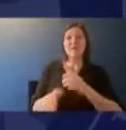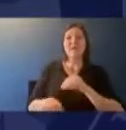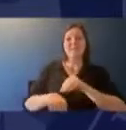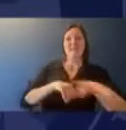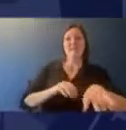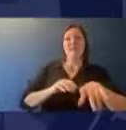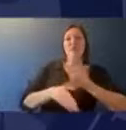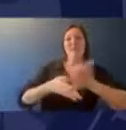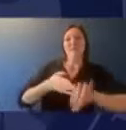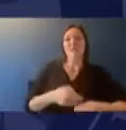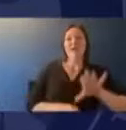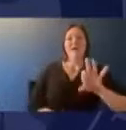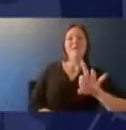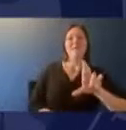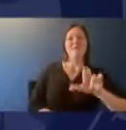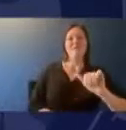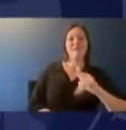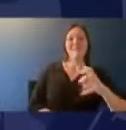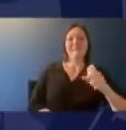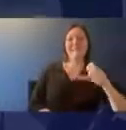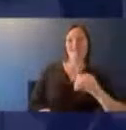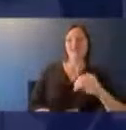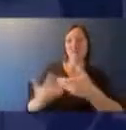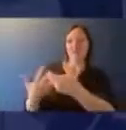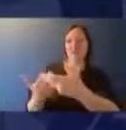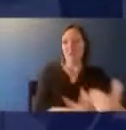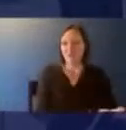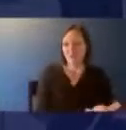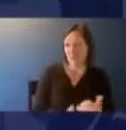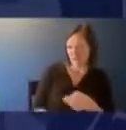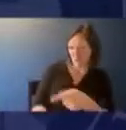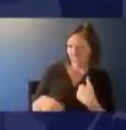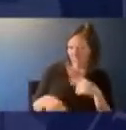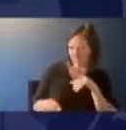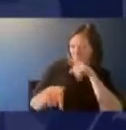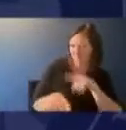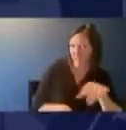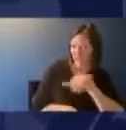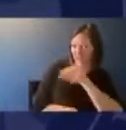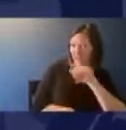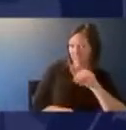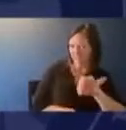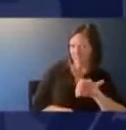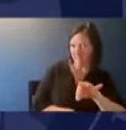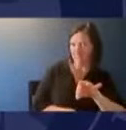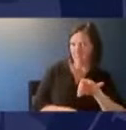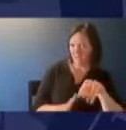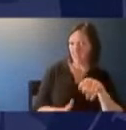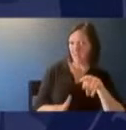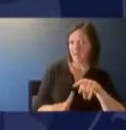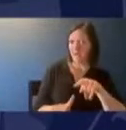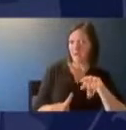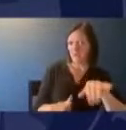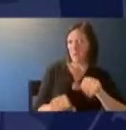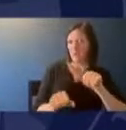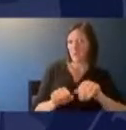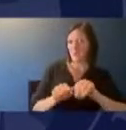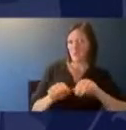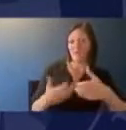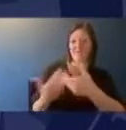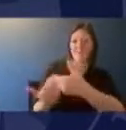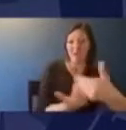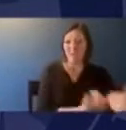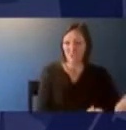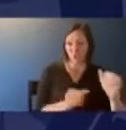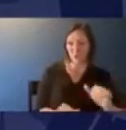condiciones de acceso al crédito son cada vez más complicadas y, por tanto, podría haber ese famoso credit crunch. Bueno, pues dice que por ahora no están viendo signos de que el crédito se esté